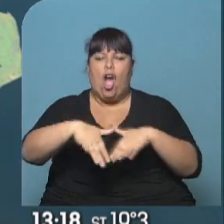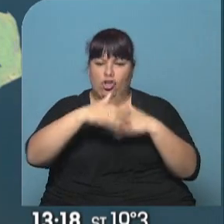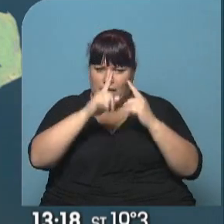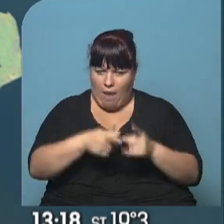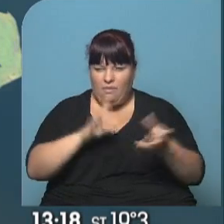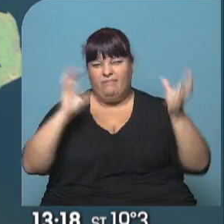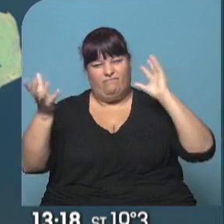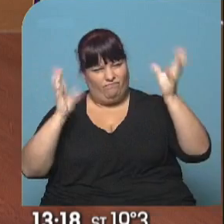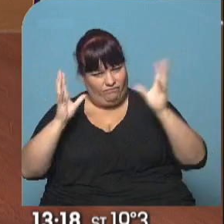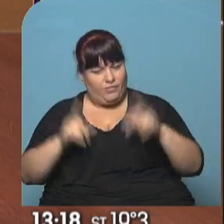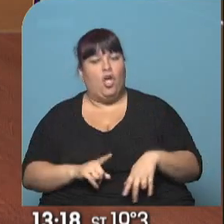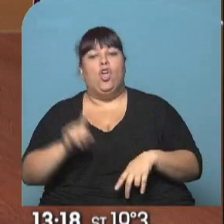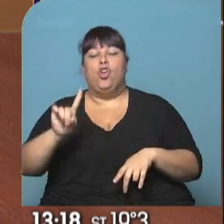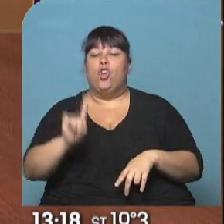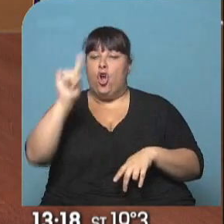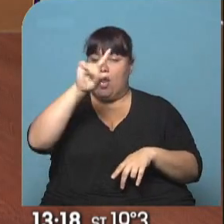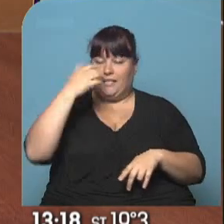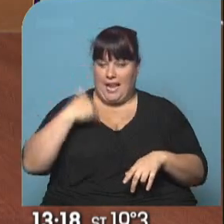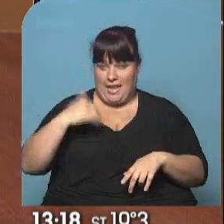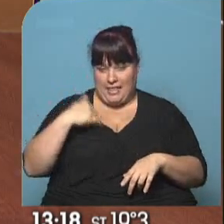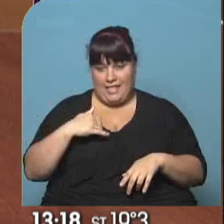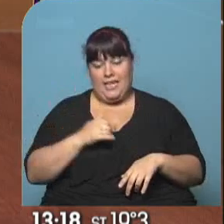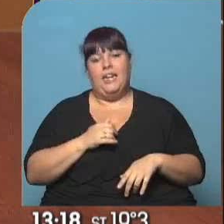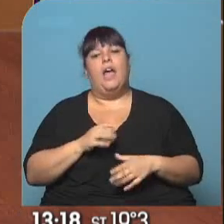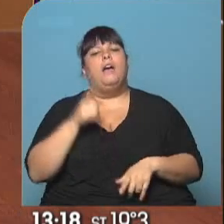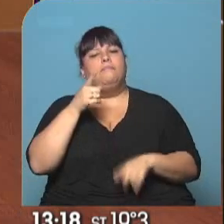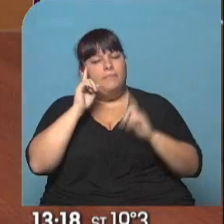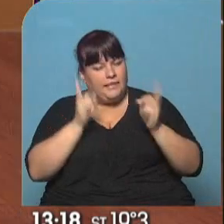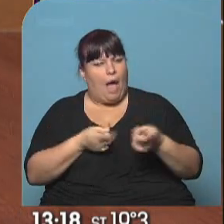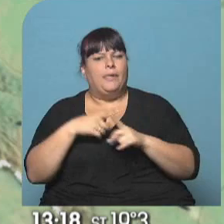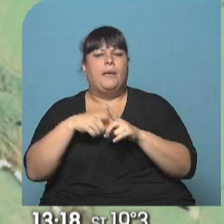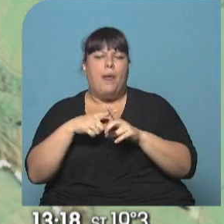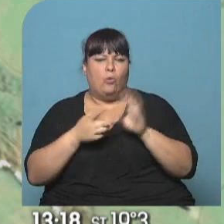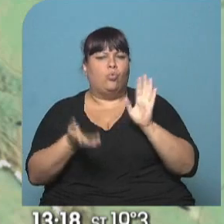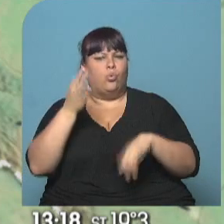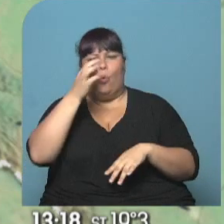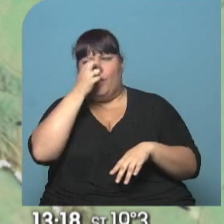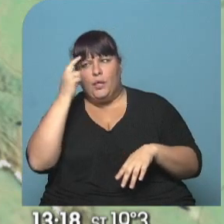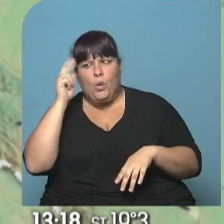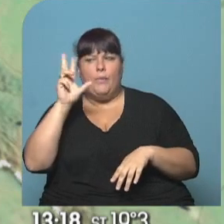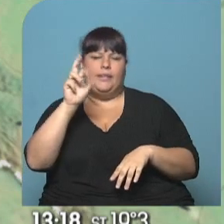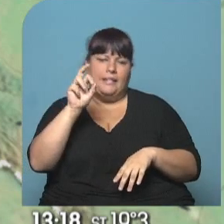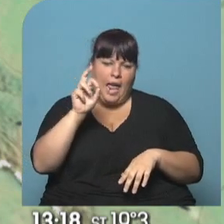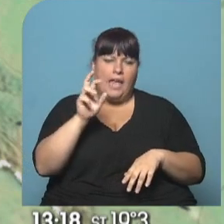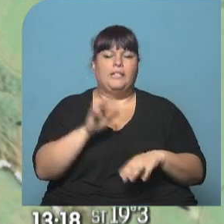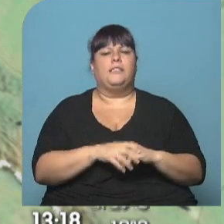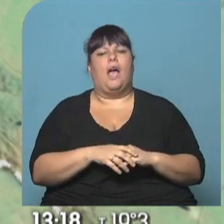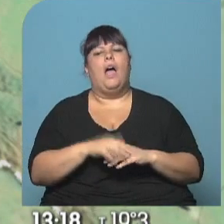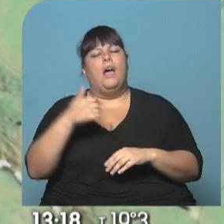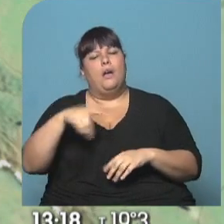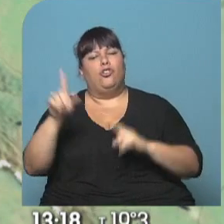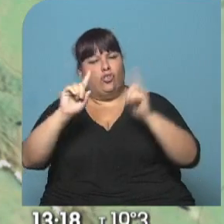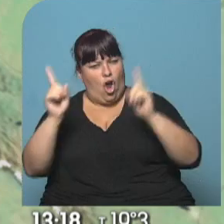tendremos inestabilidad. En el noroeste de nuestro país tendremos allí también temperaturas elevadas, 29, 30 grados. Vamos a